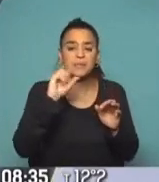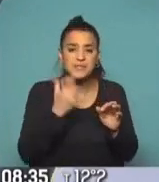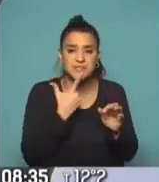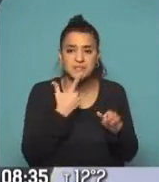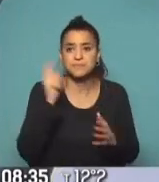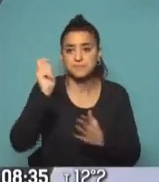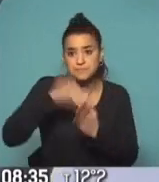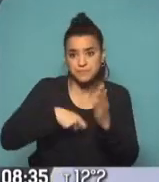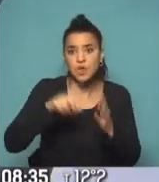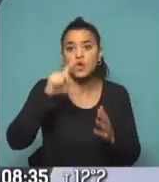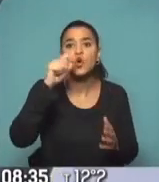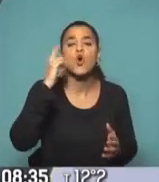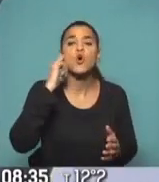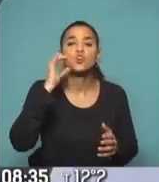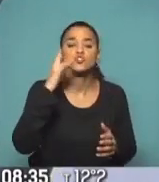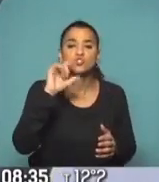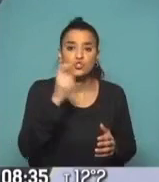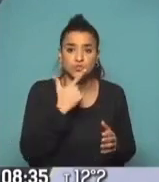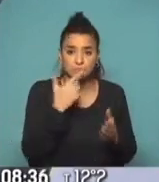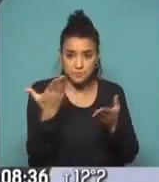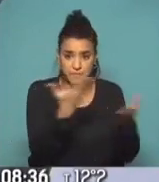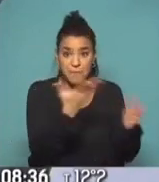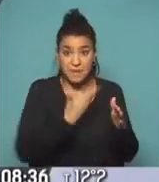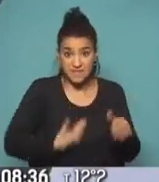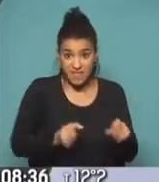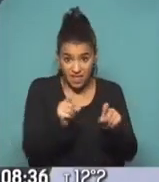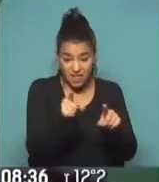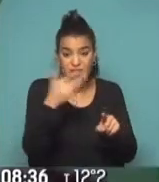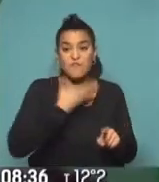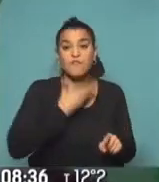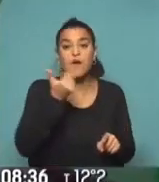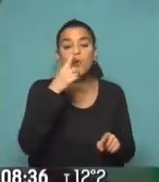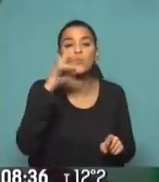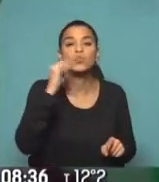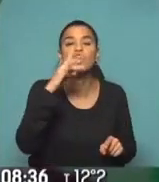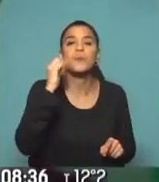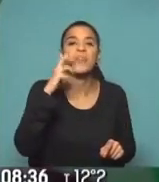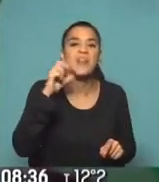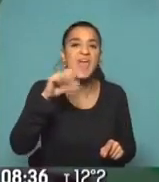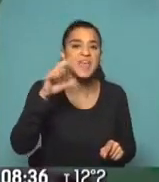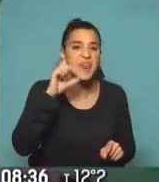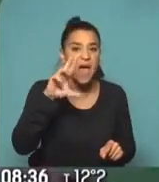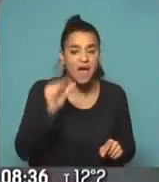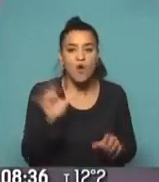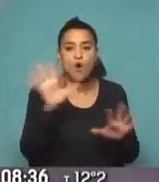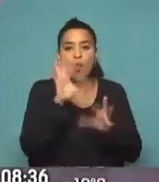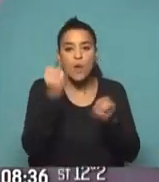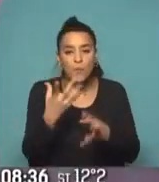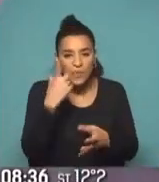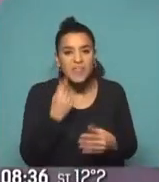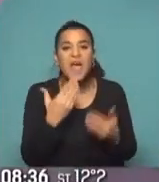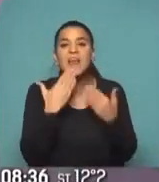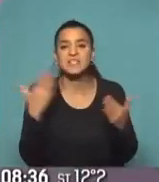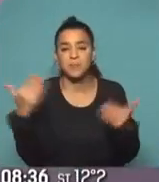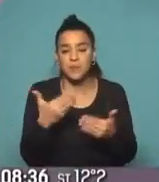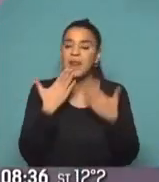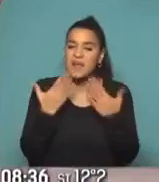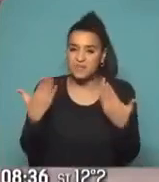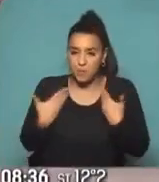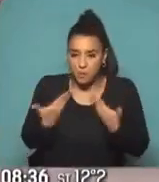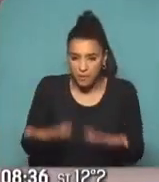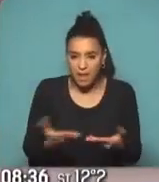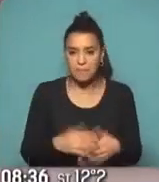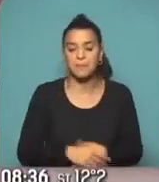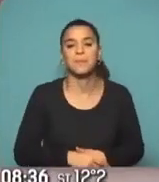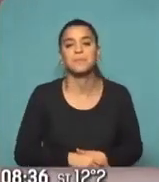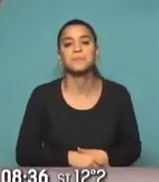firmó este acuerdo de cogollos del oeste está con nosotros su presidente facundo rivadeneira muchas gracias por acompañarnos buen día buen día muchas gracias por la invitación cuando buen día